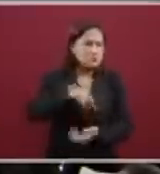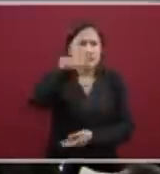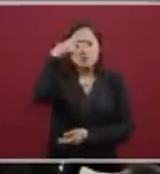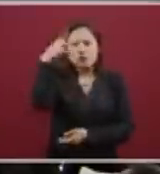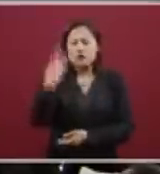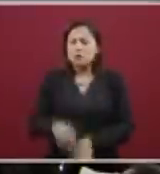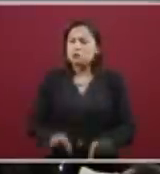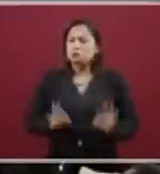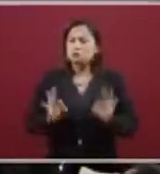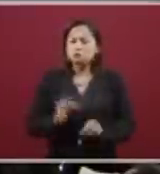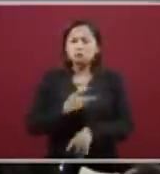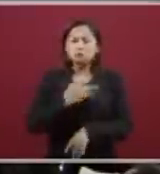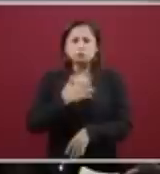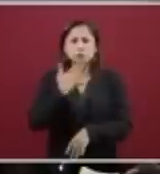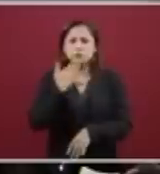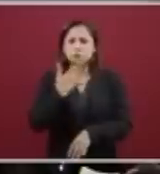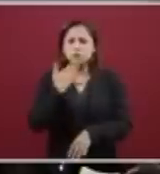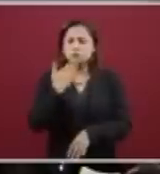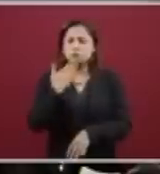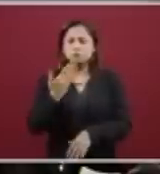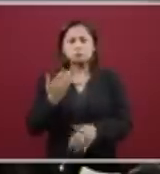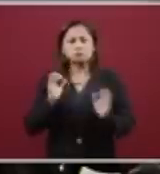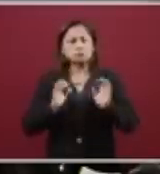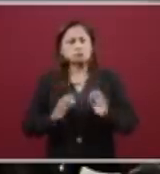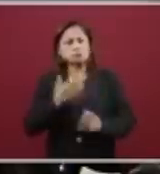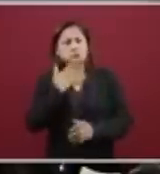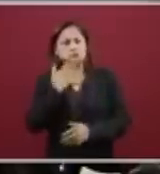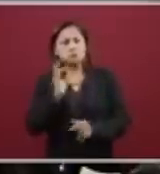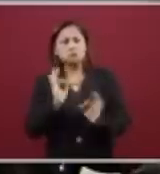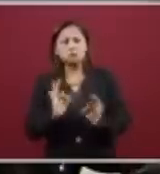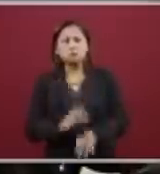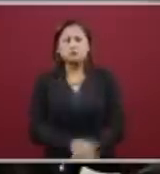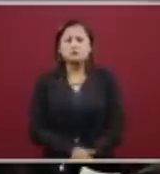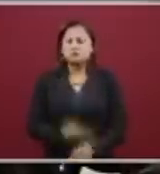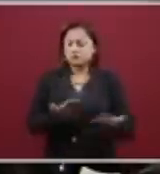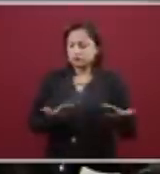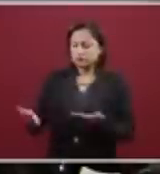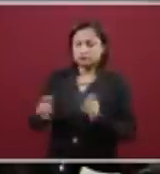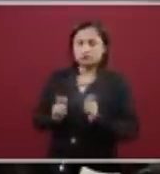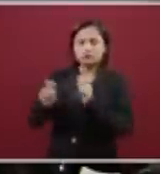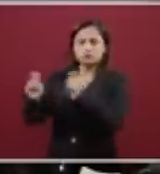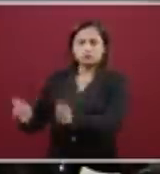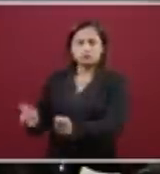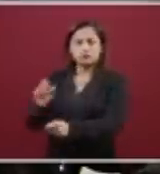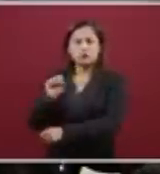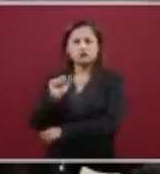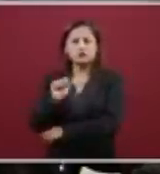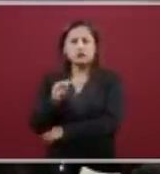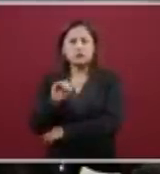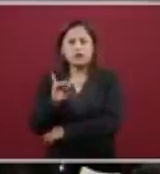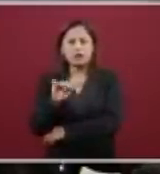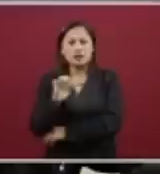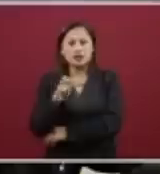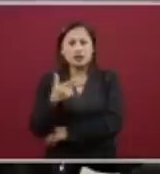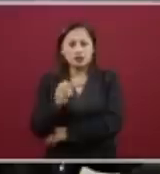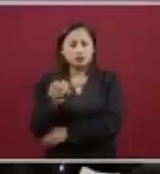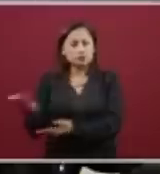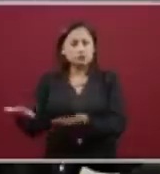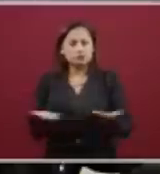se dé la palabra al ingeniero sergio samaniego para blogs